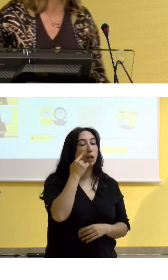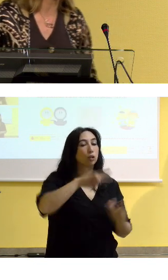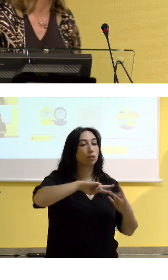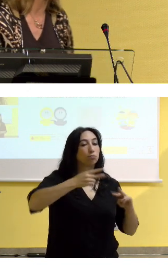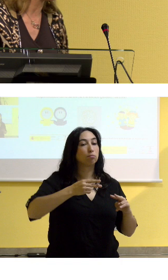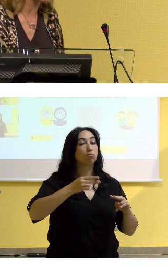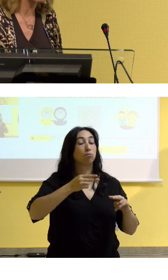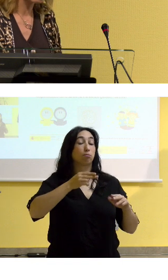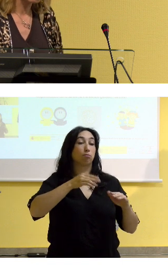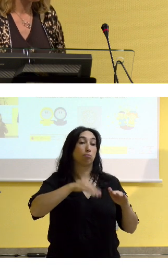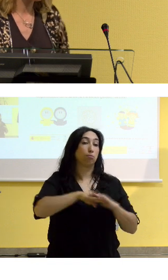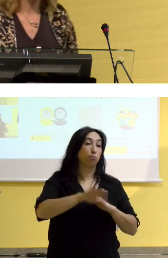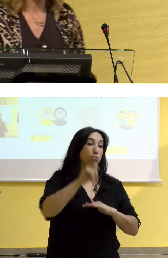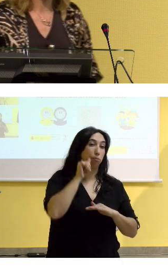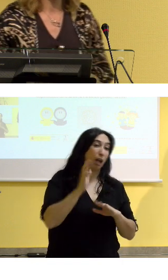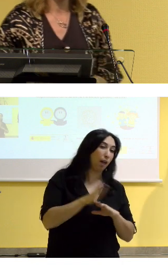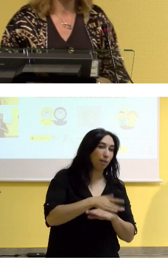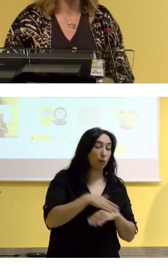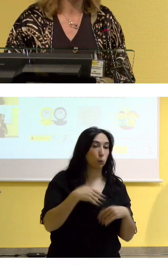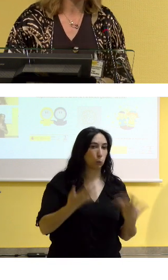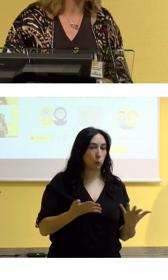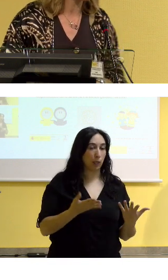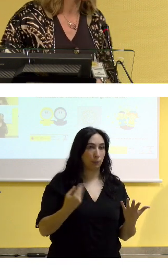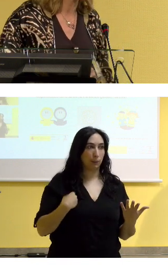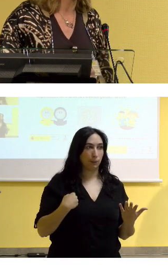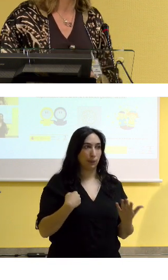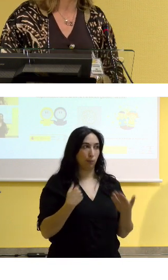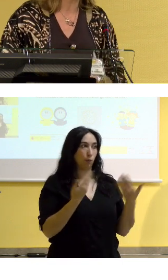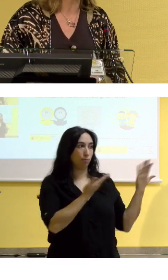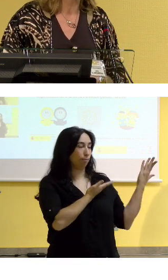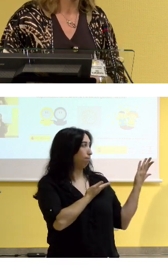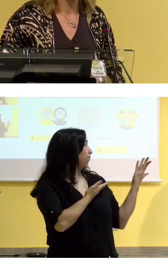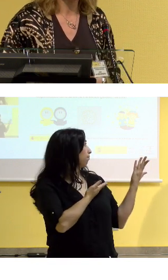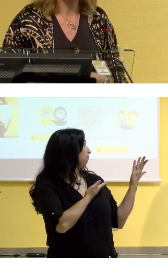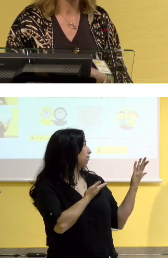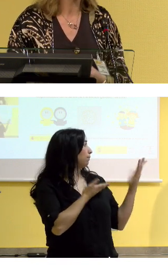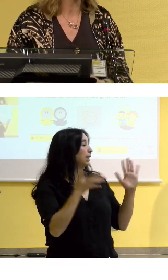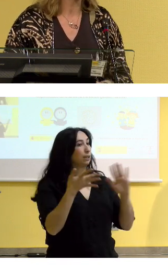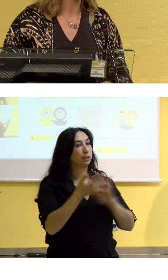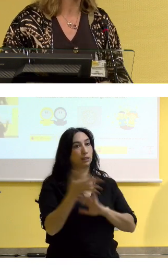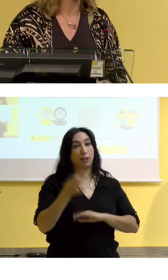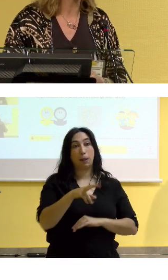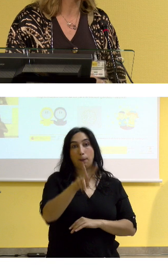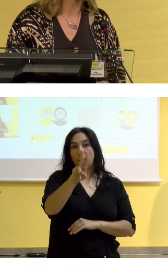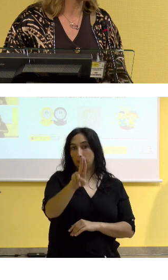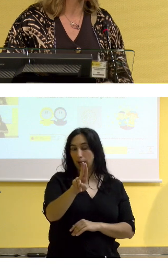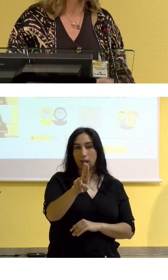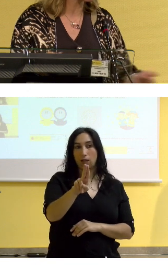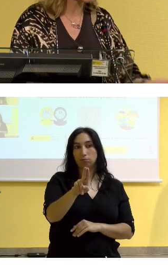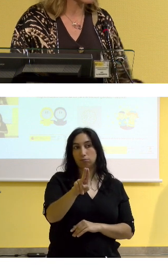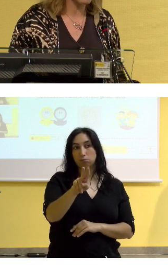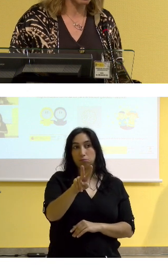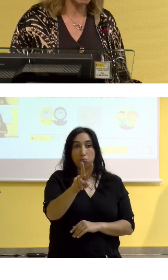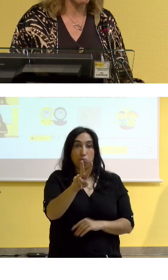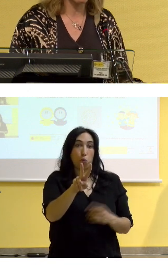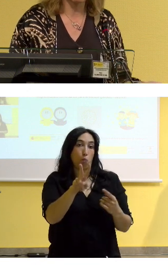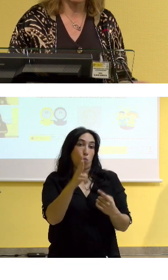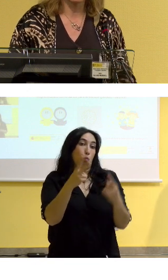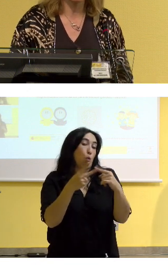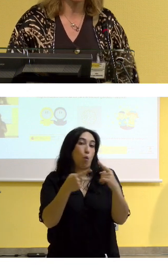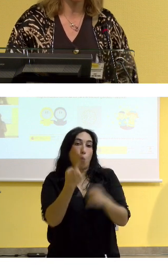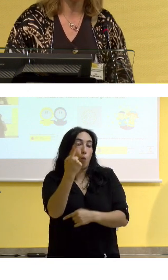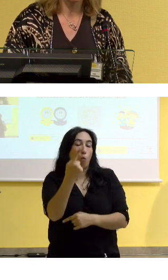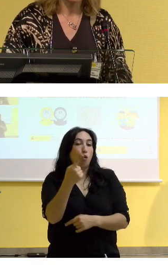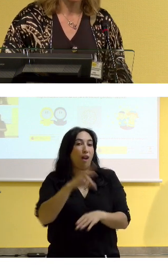genético preimplantacional? Pues como os pongo en la diapositiva, esto consiste en que tenemos una pareja en la que alguno de los dos es portador de la enfermedad